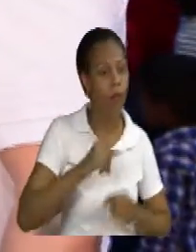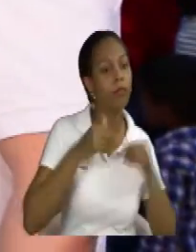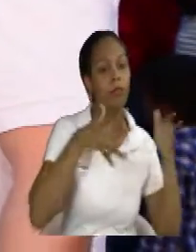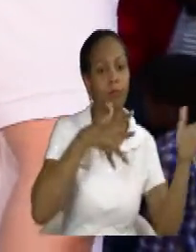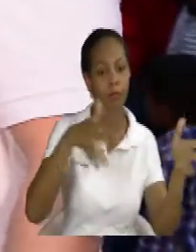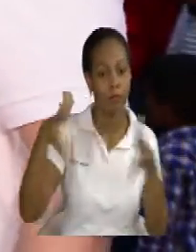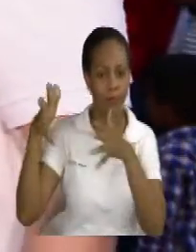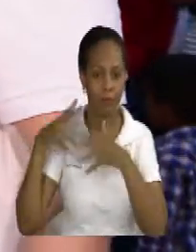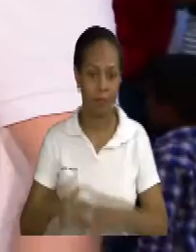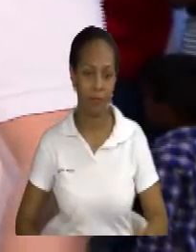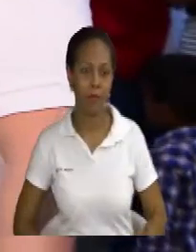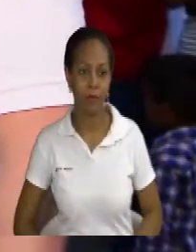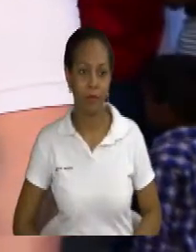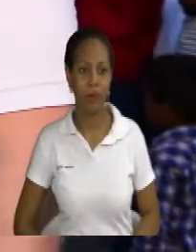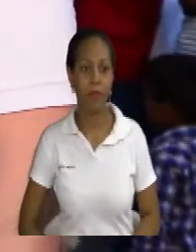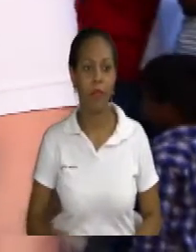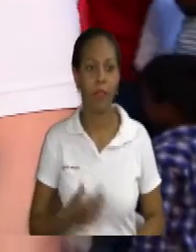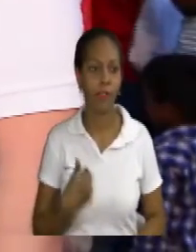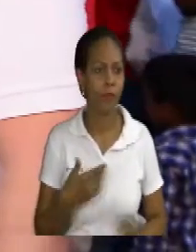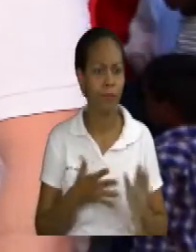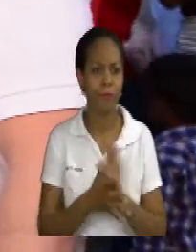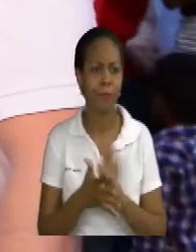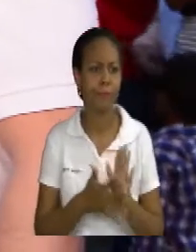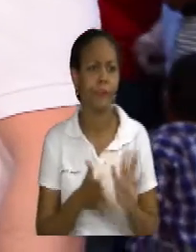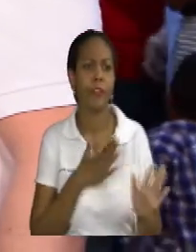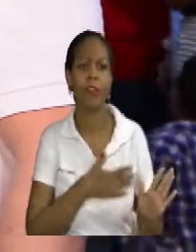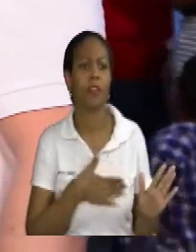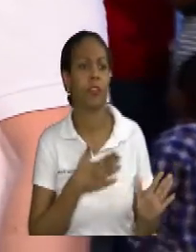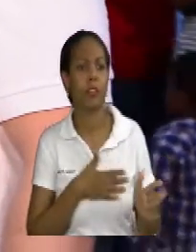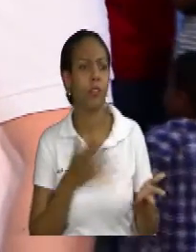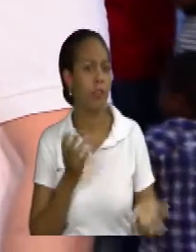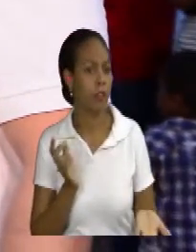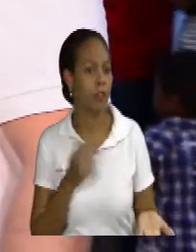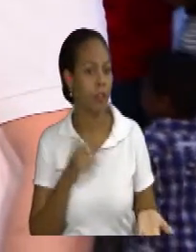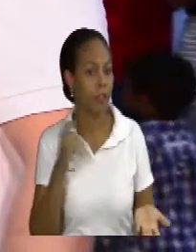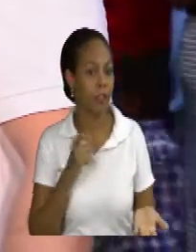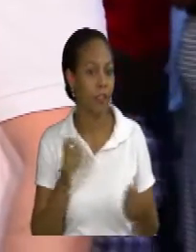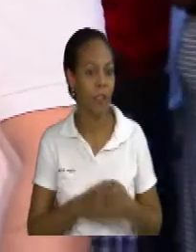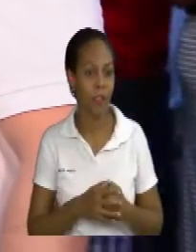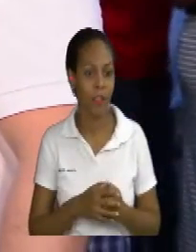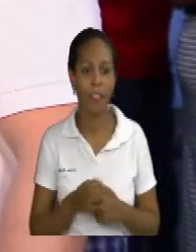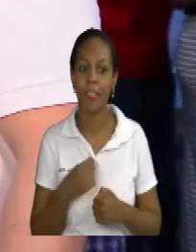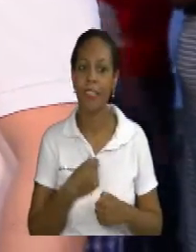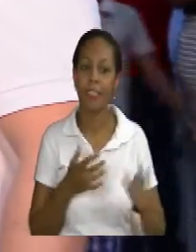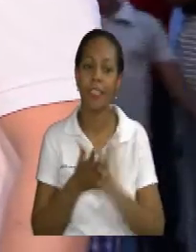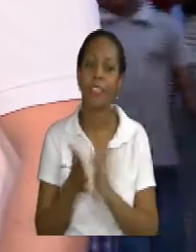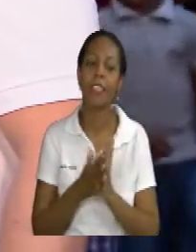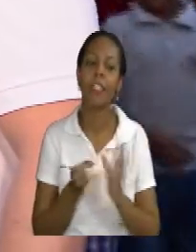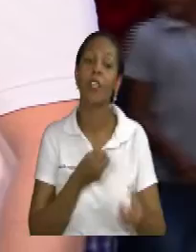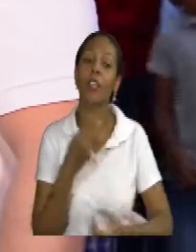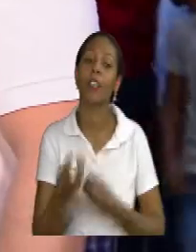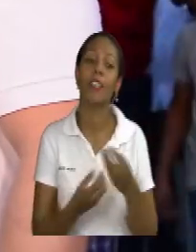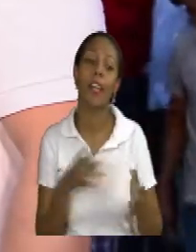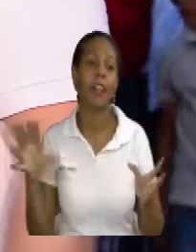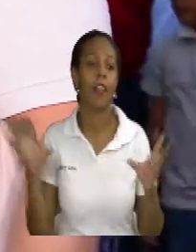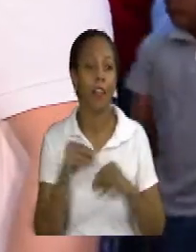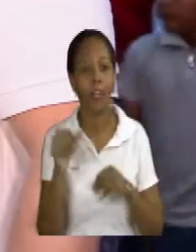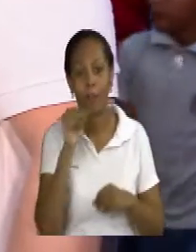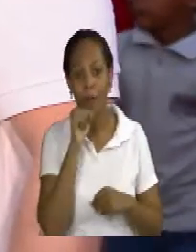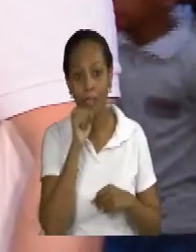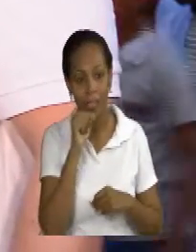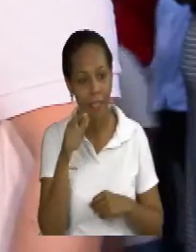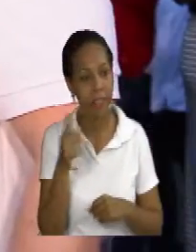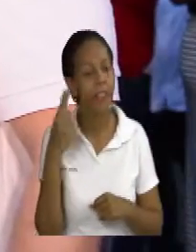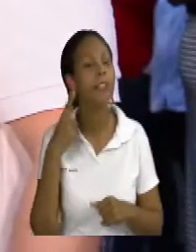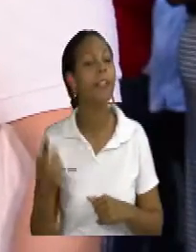no lo vaya a decir al aire, pero yo como periodista tengo que hacerlo. A mí me pica la lengua por contarle a toda la gente en Barranca Bermeja